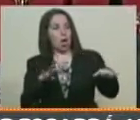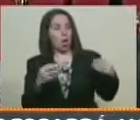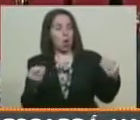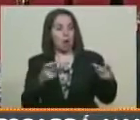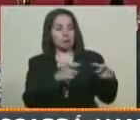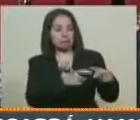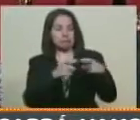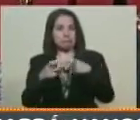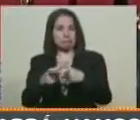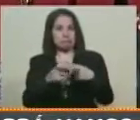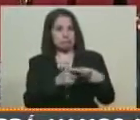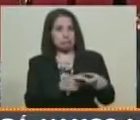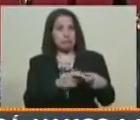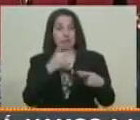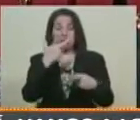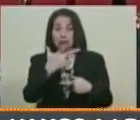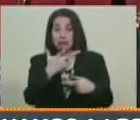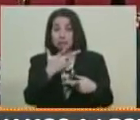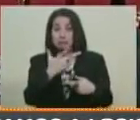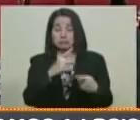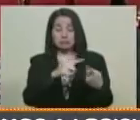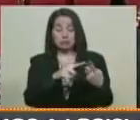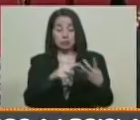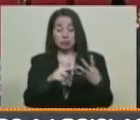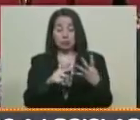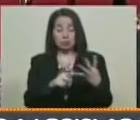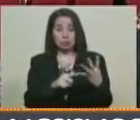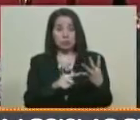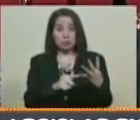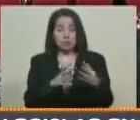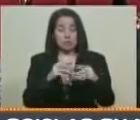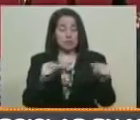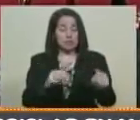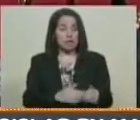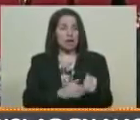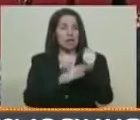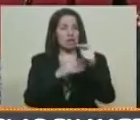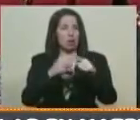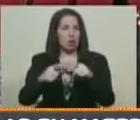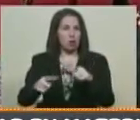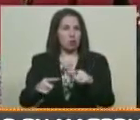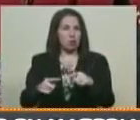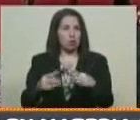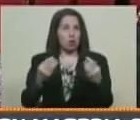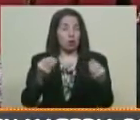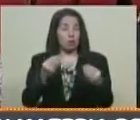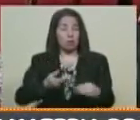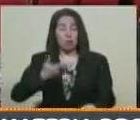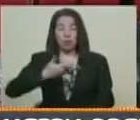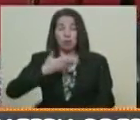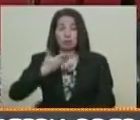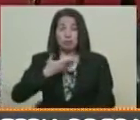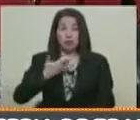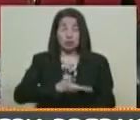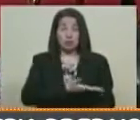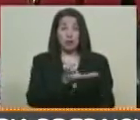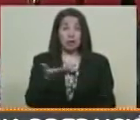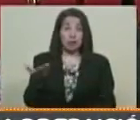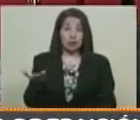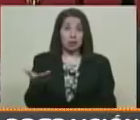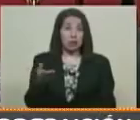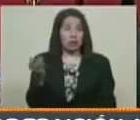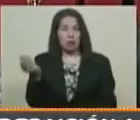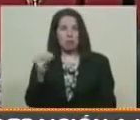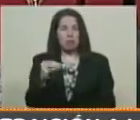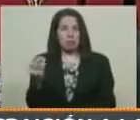y también su tercer disco como fue Tierras de Leyenda, quien además se convirtió en uno de los más importantes de su carrera discográfica y que además es uno de